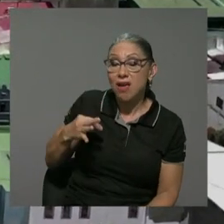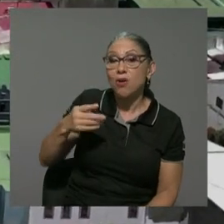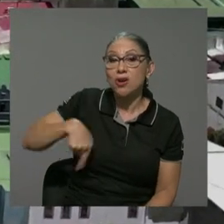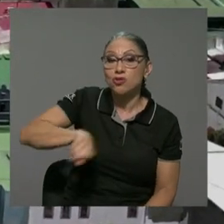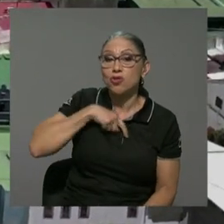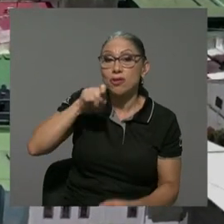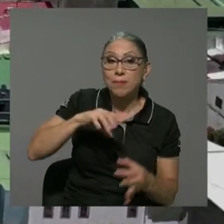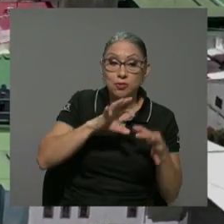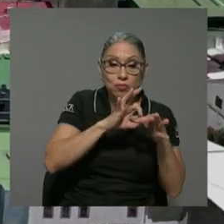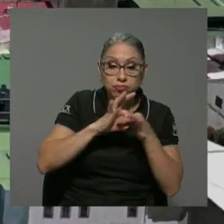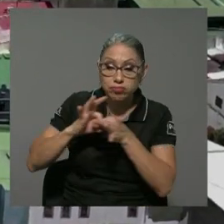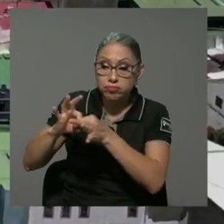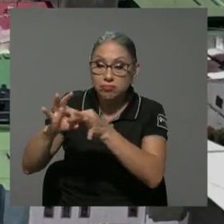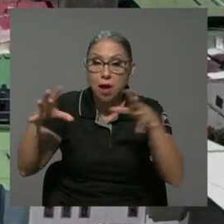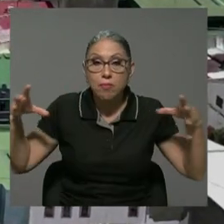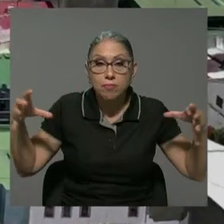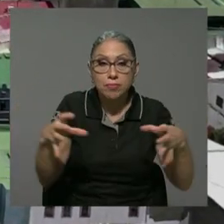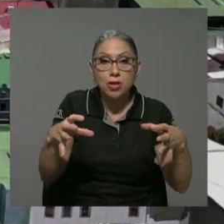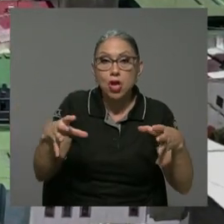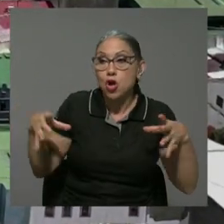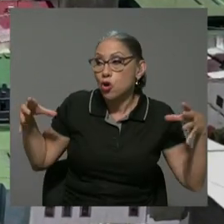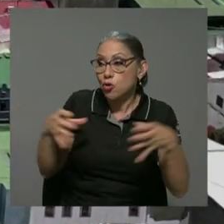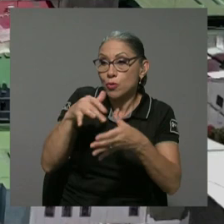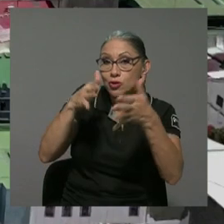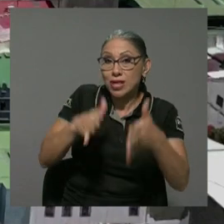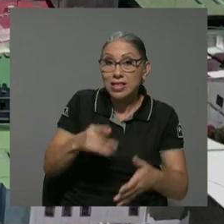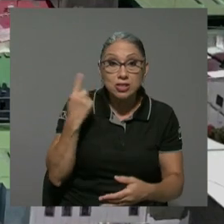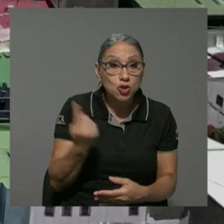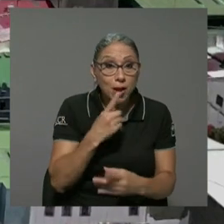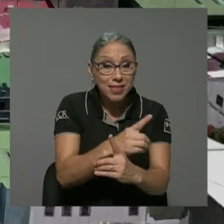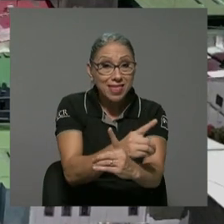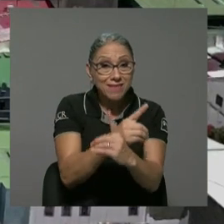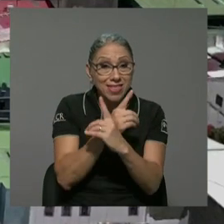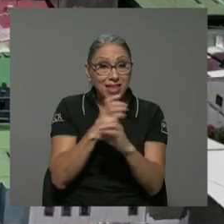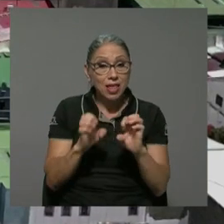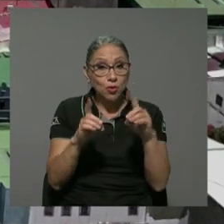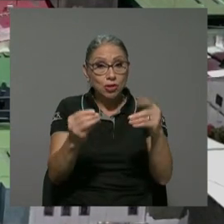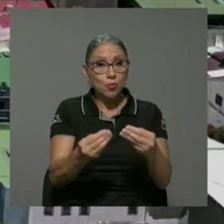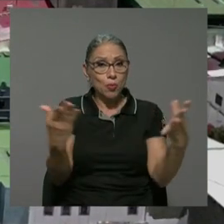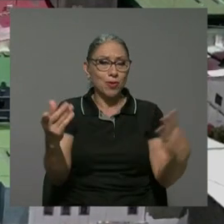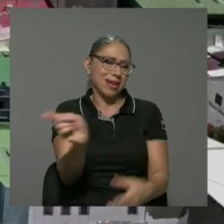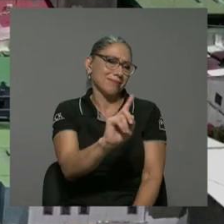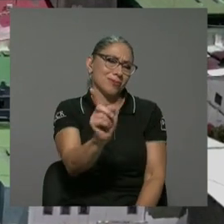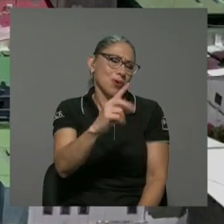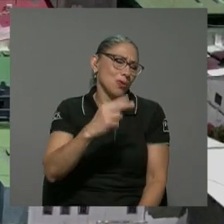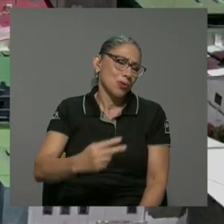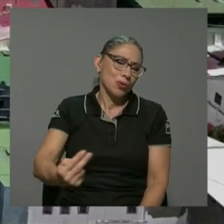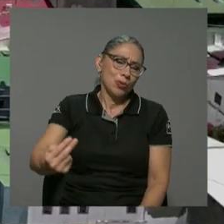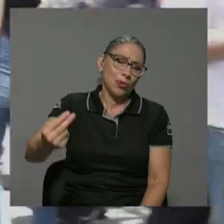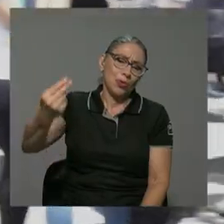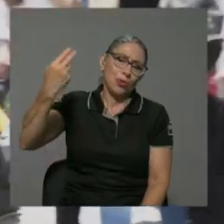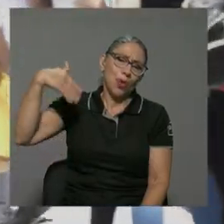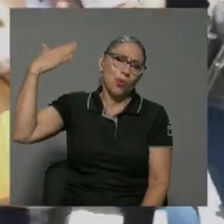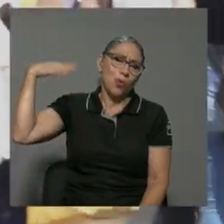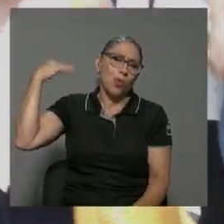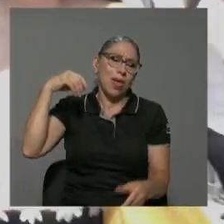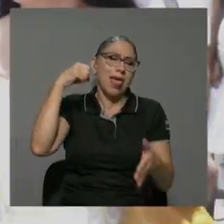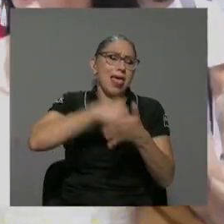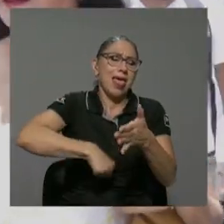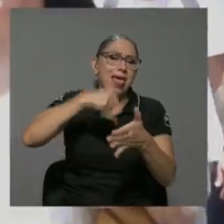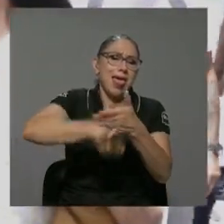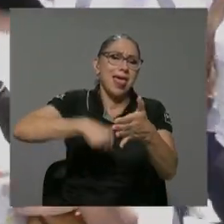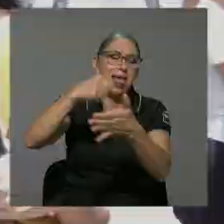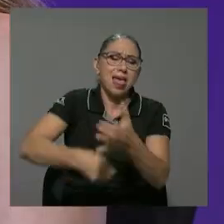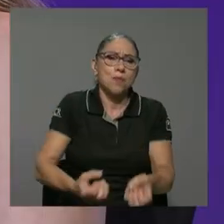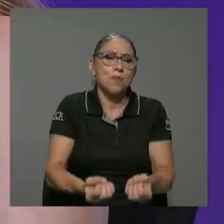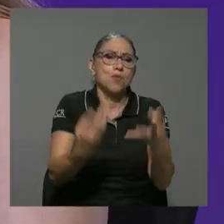movimiento estudiantil aquí no solo está para defender a la educación pública, creo que ha estado presente históricamente en la defensa de muchísimas otras luchas de otros